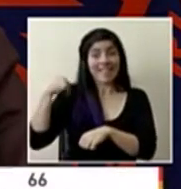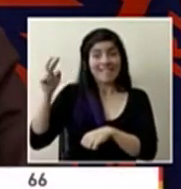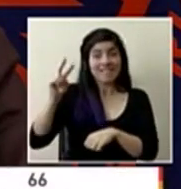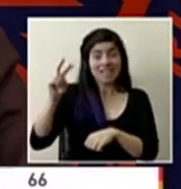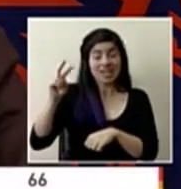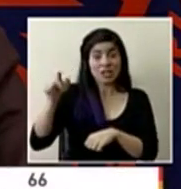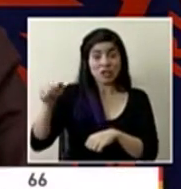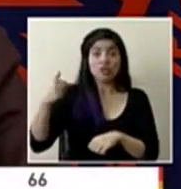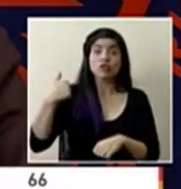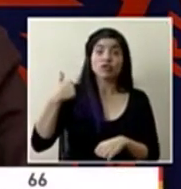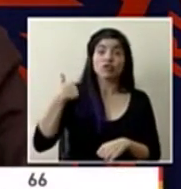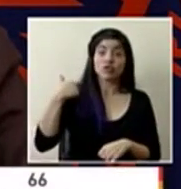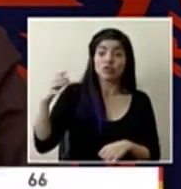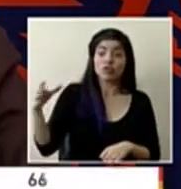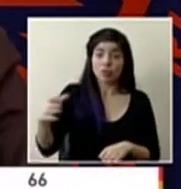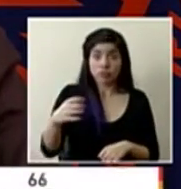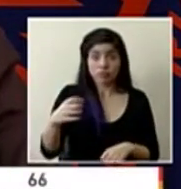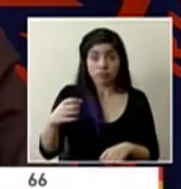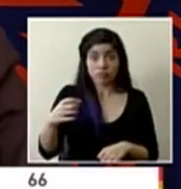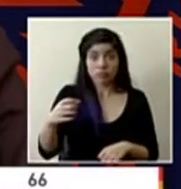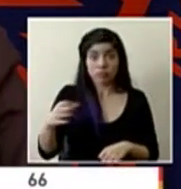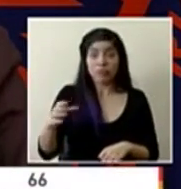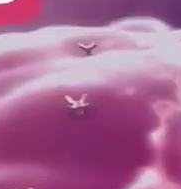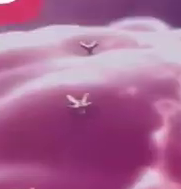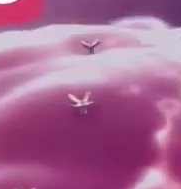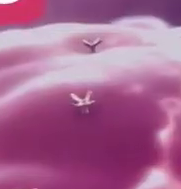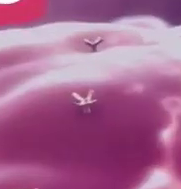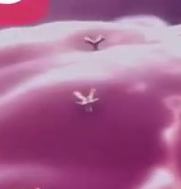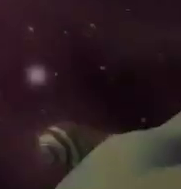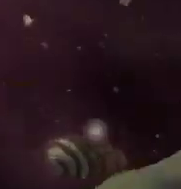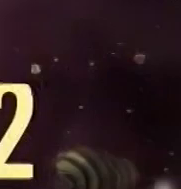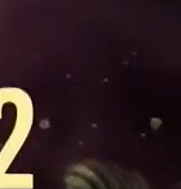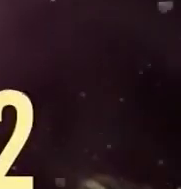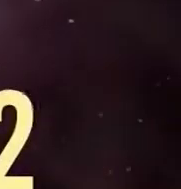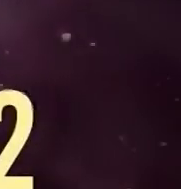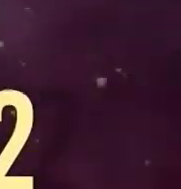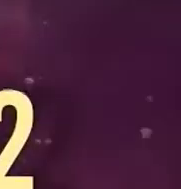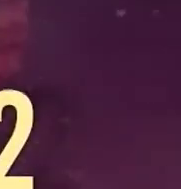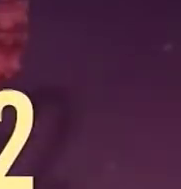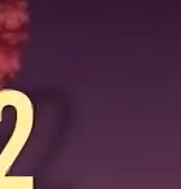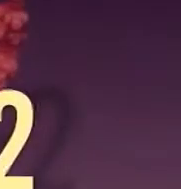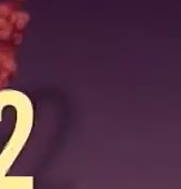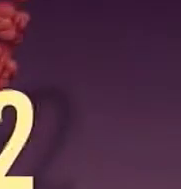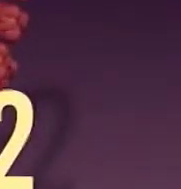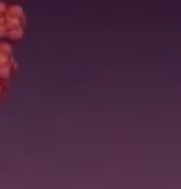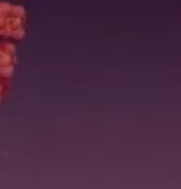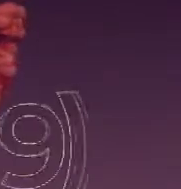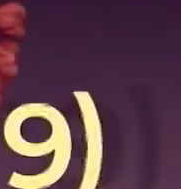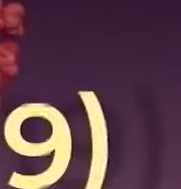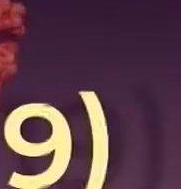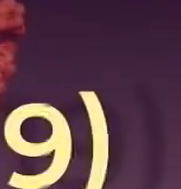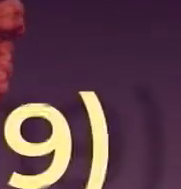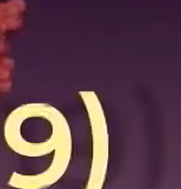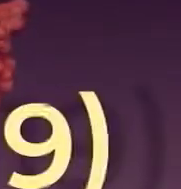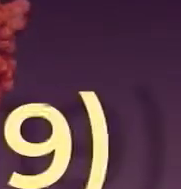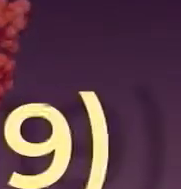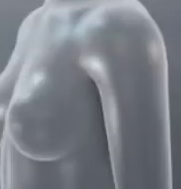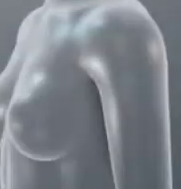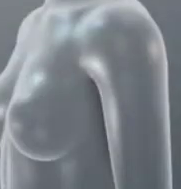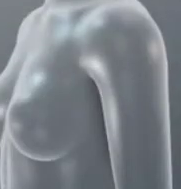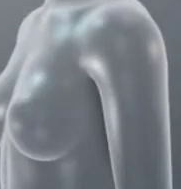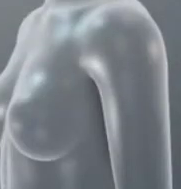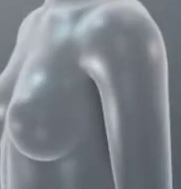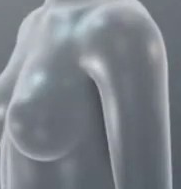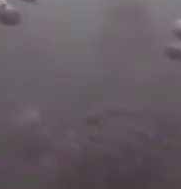y yo la toco para tomar agua y en este momento yo me llevo las manos y me rasco el ojo o me rasco la